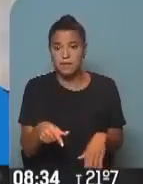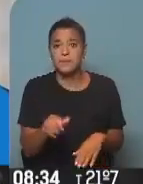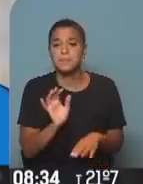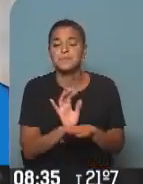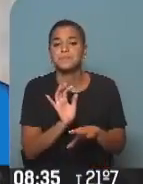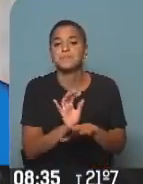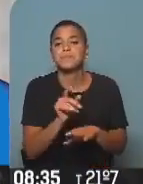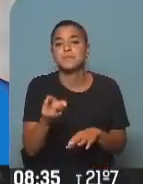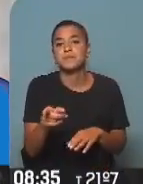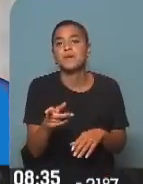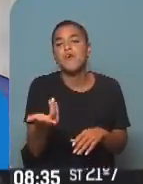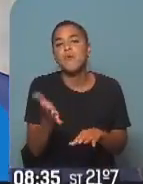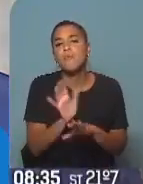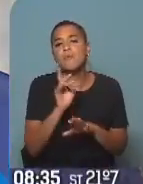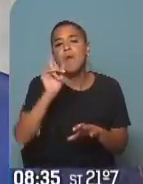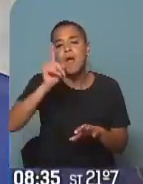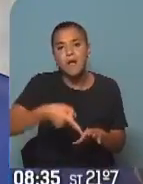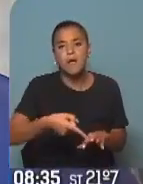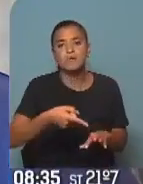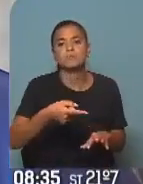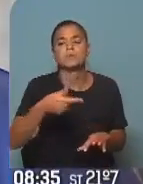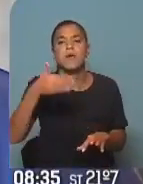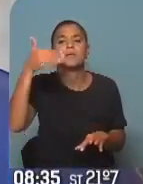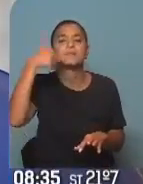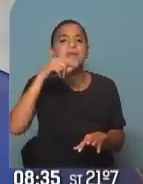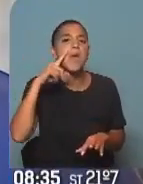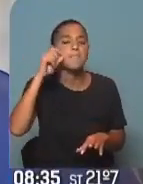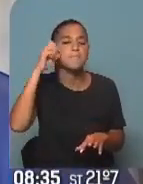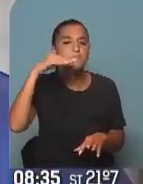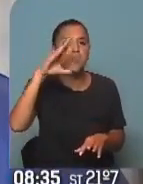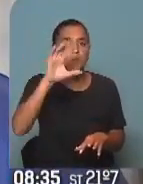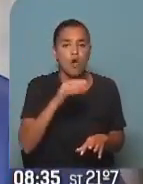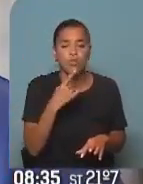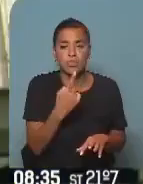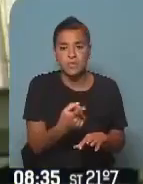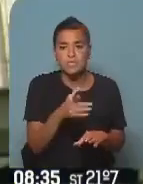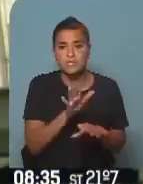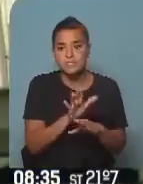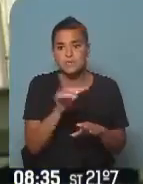excusado en una causa, que es la causa Niembro, donde estaba implicado Macri.